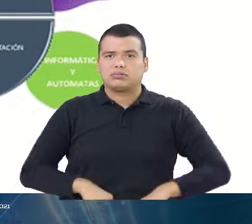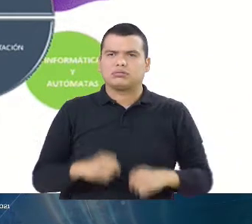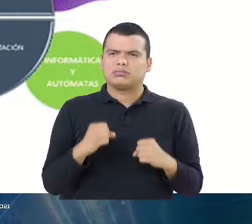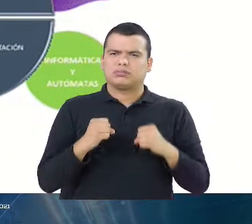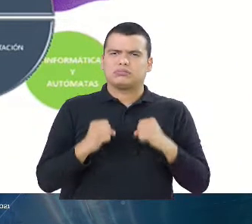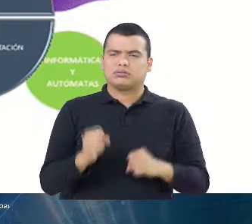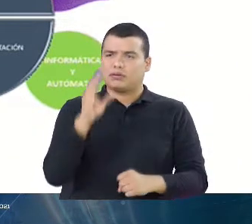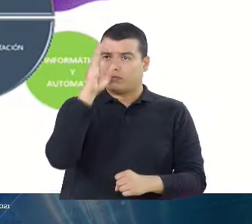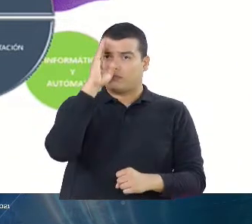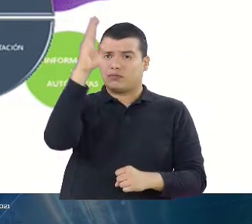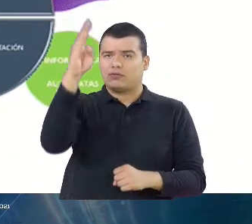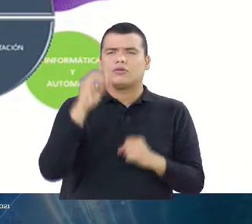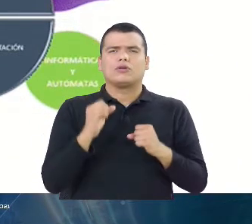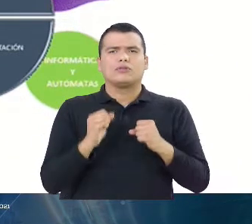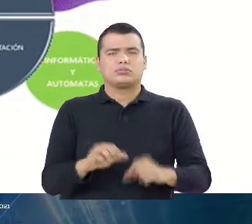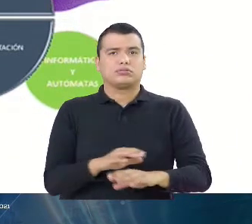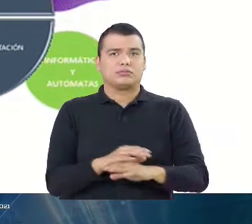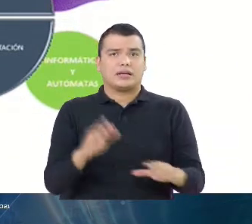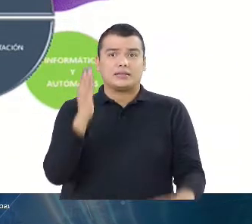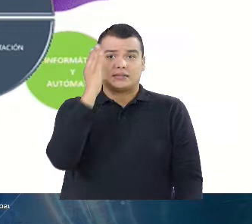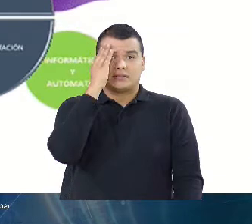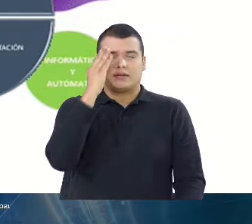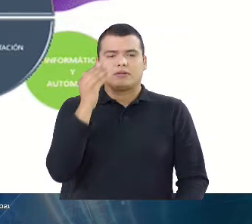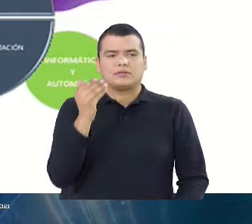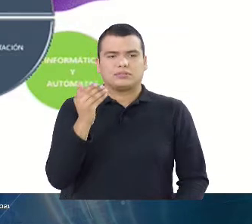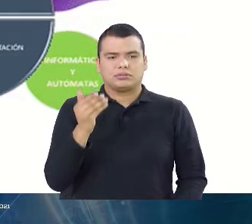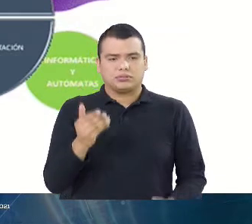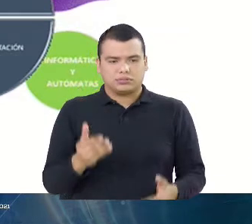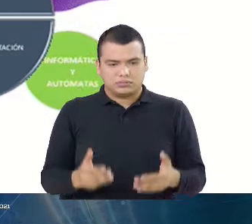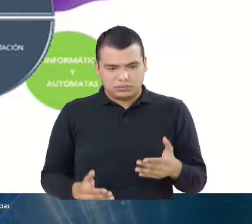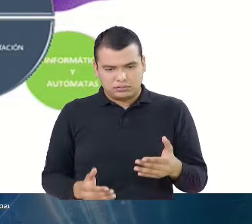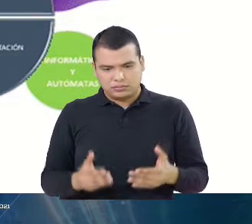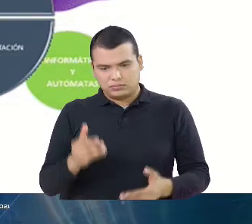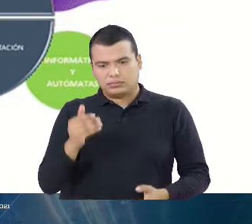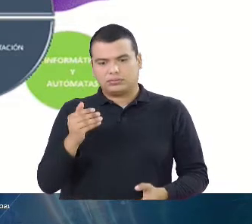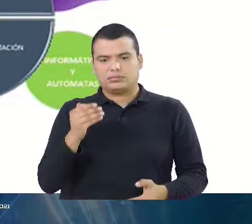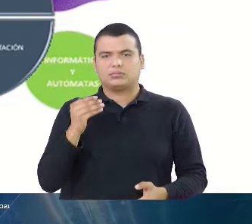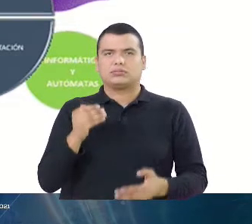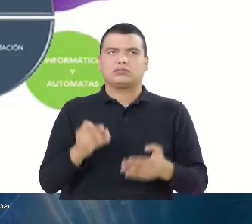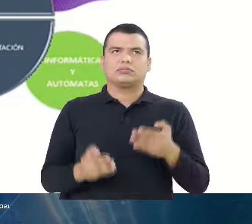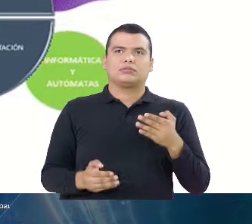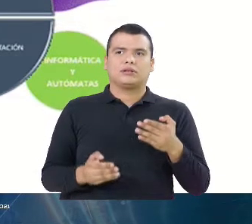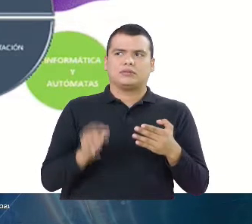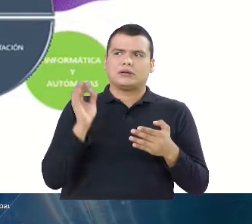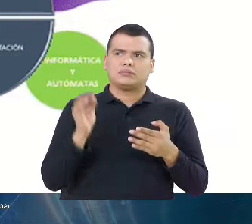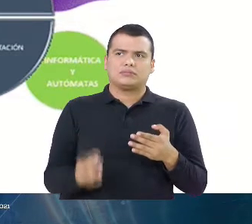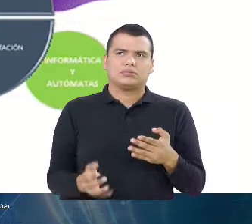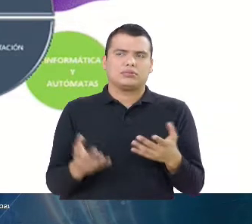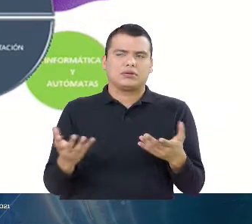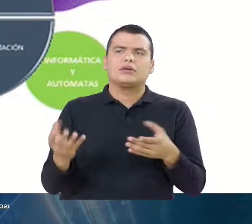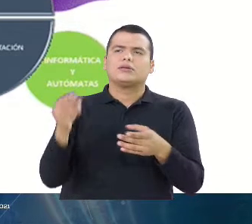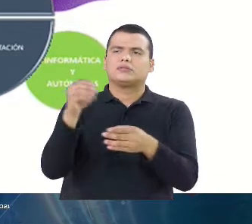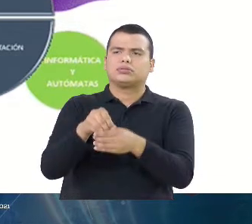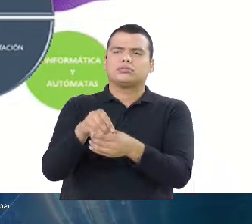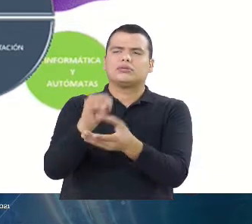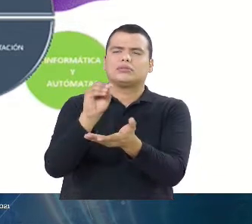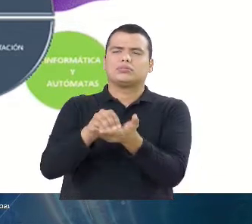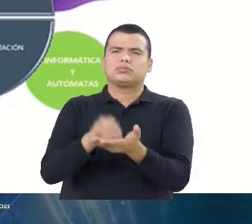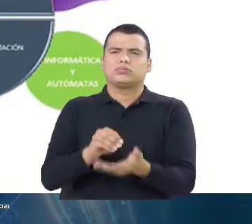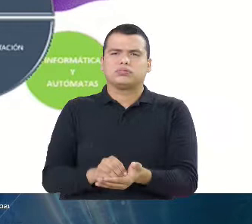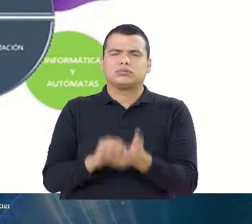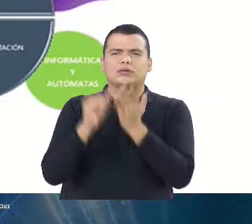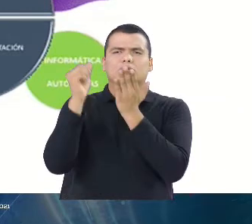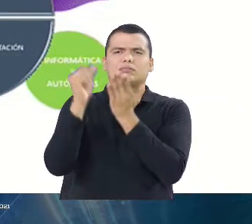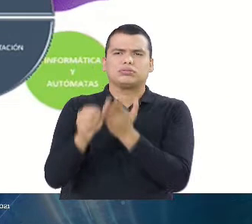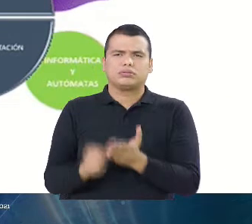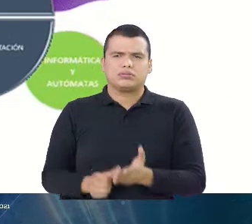futuro. Un robot es algo que uno le hace una programación y